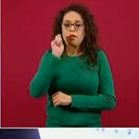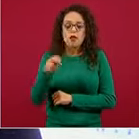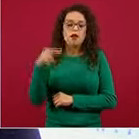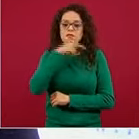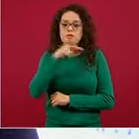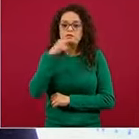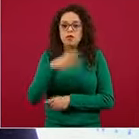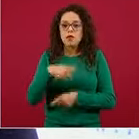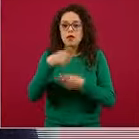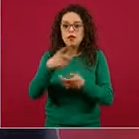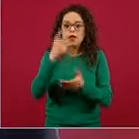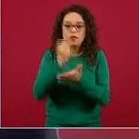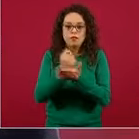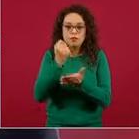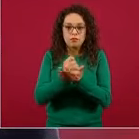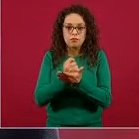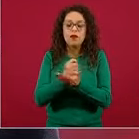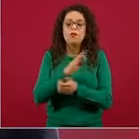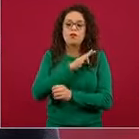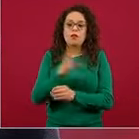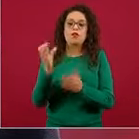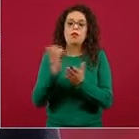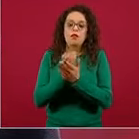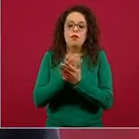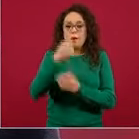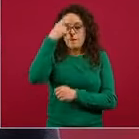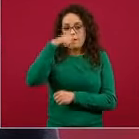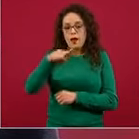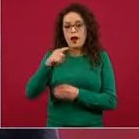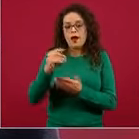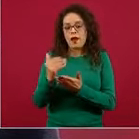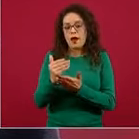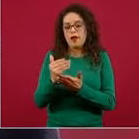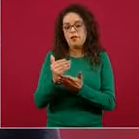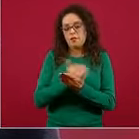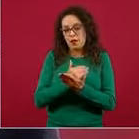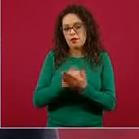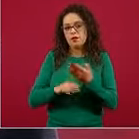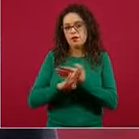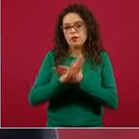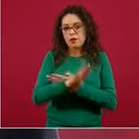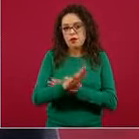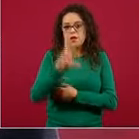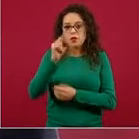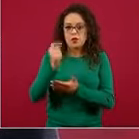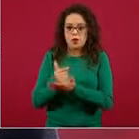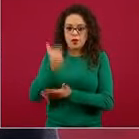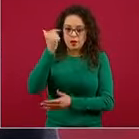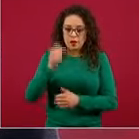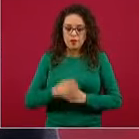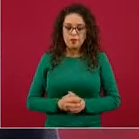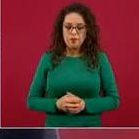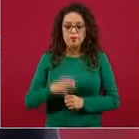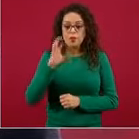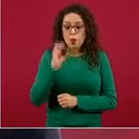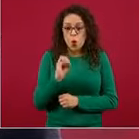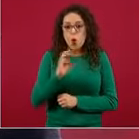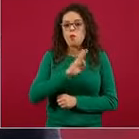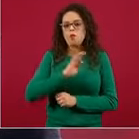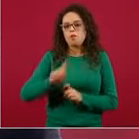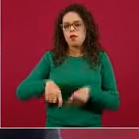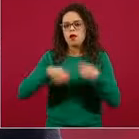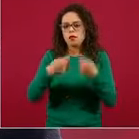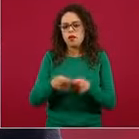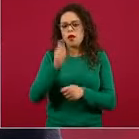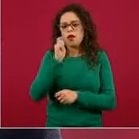inmediatas pudieran haberse tomado para evitar las mismas, o al menos pudiera haberse otorgado una